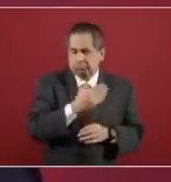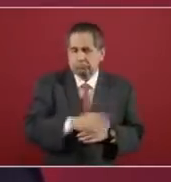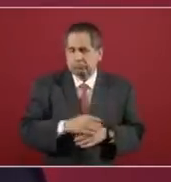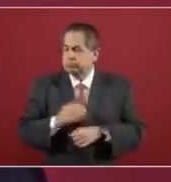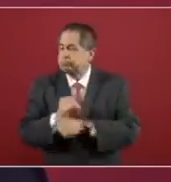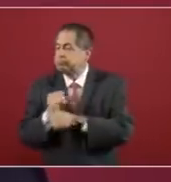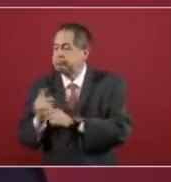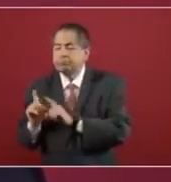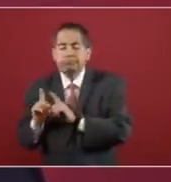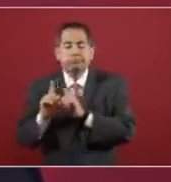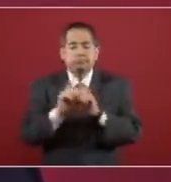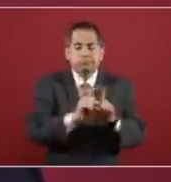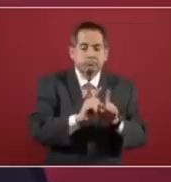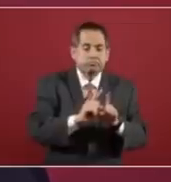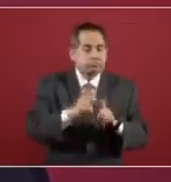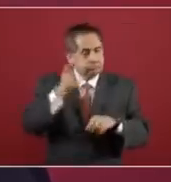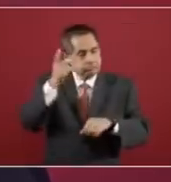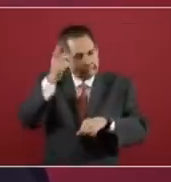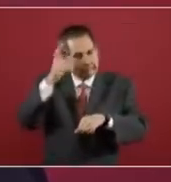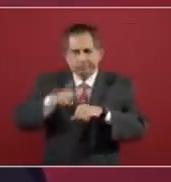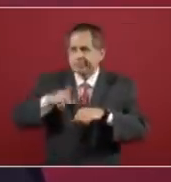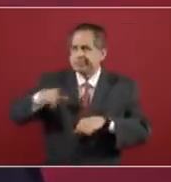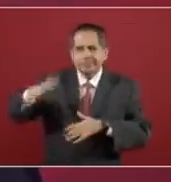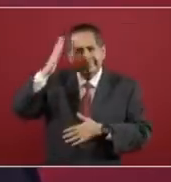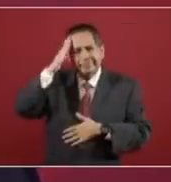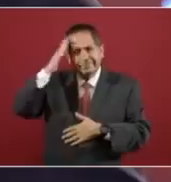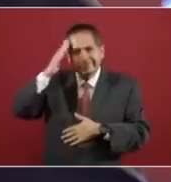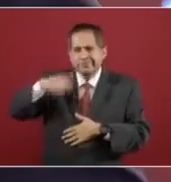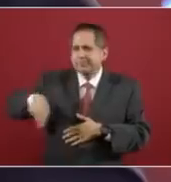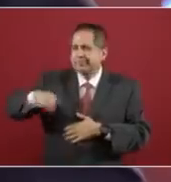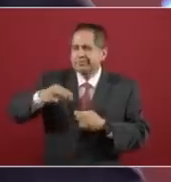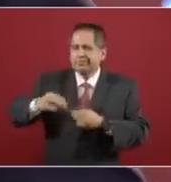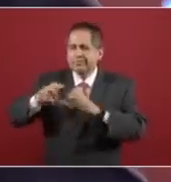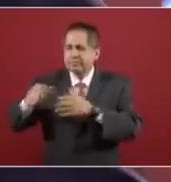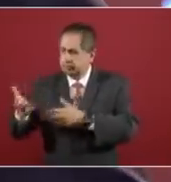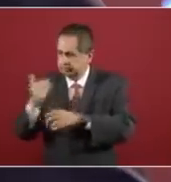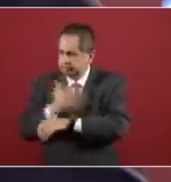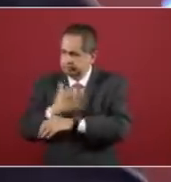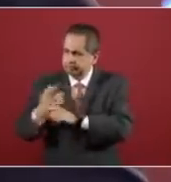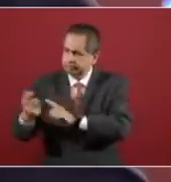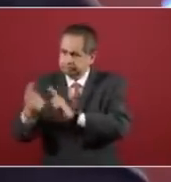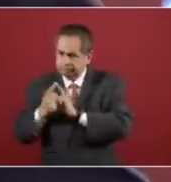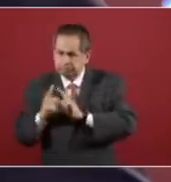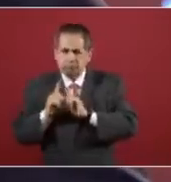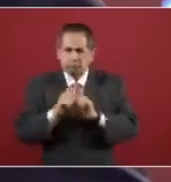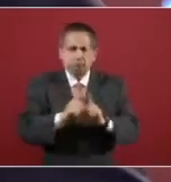a los dirigentes de las cámaras que nos acompañe